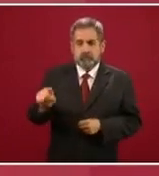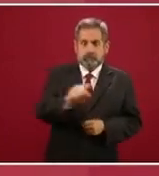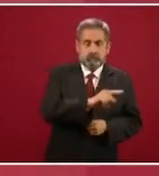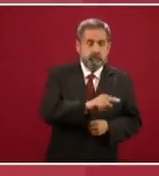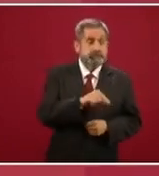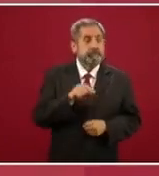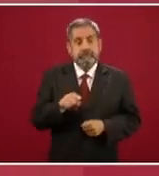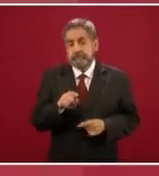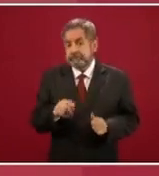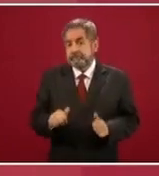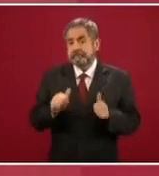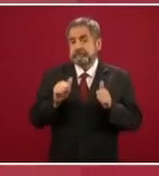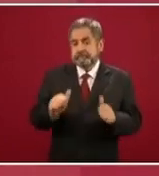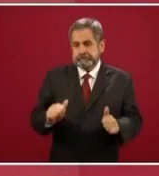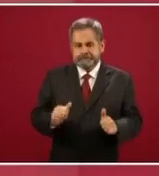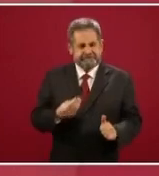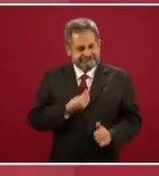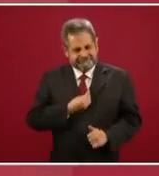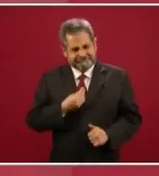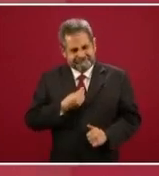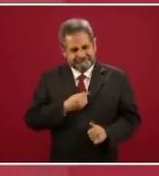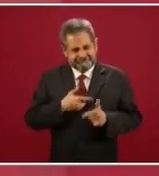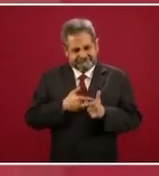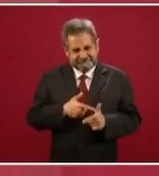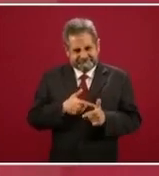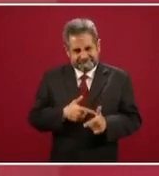salvó, resistió,